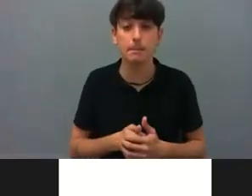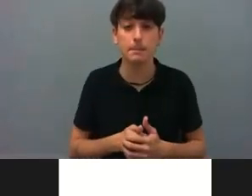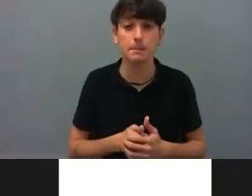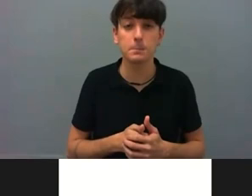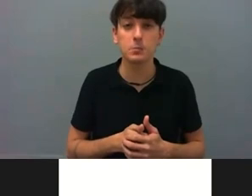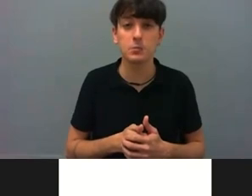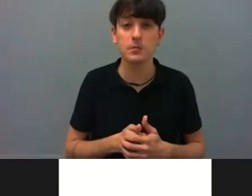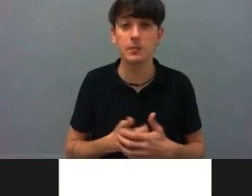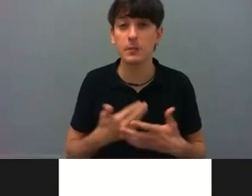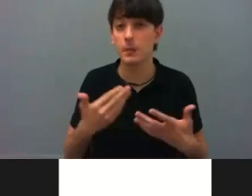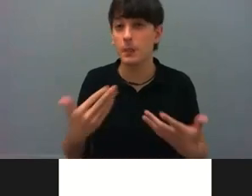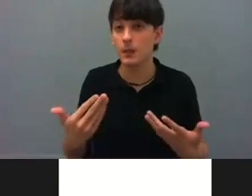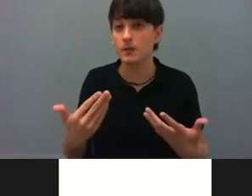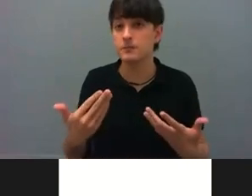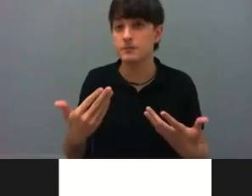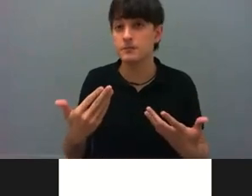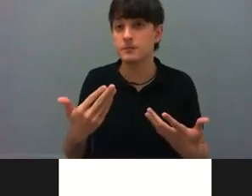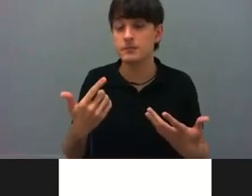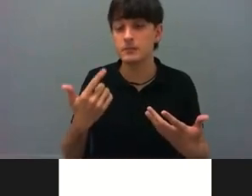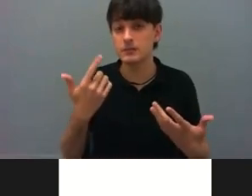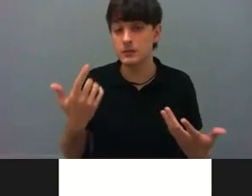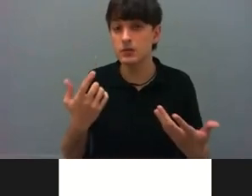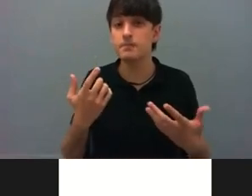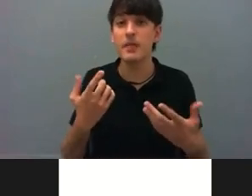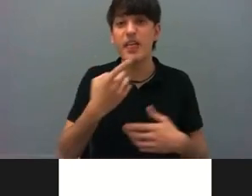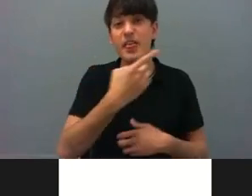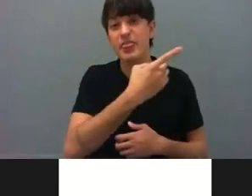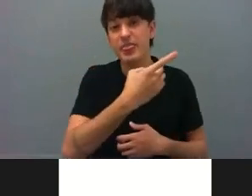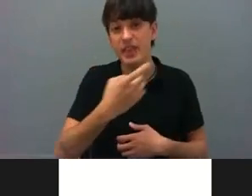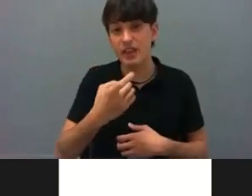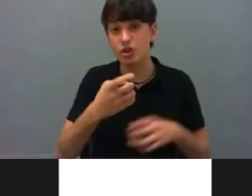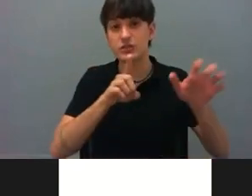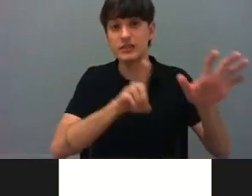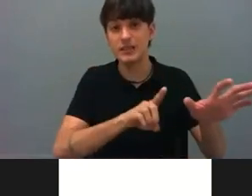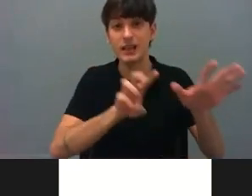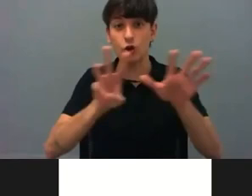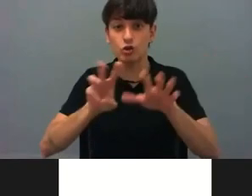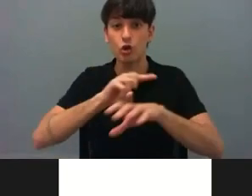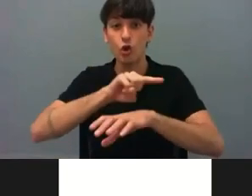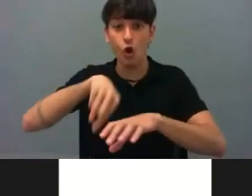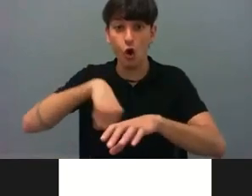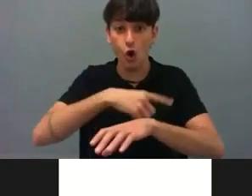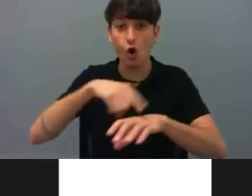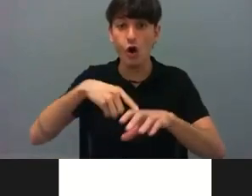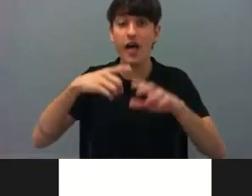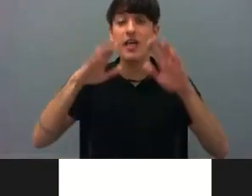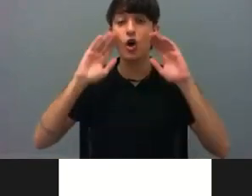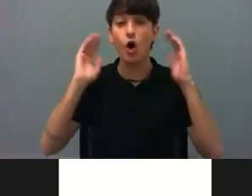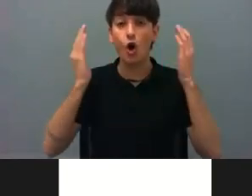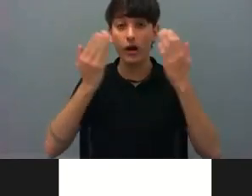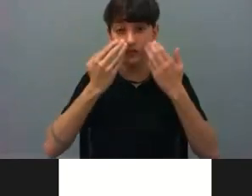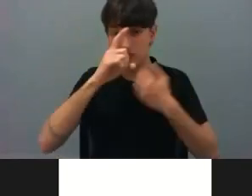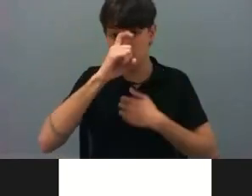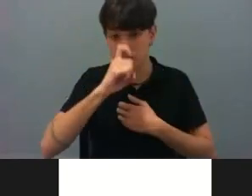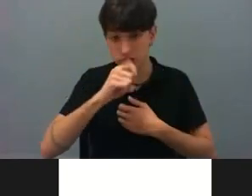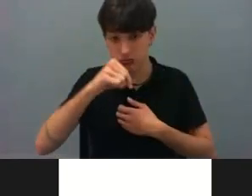cómo en la medida para solventar esas 168 horas del lema del Congreso de este año, ante la falta de tiempo,